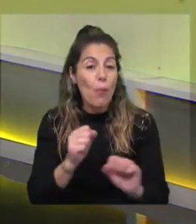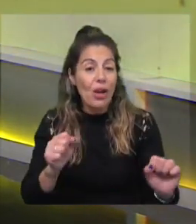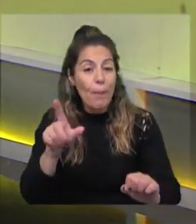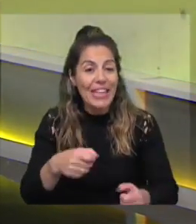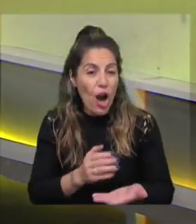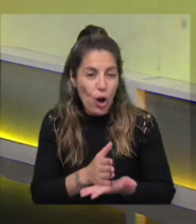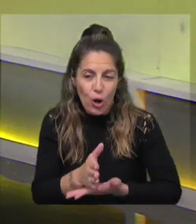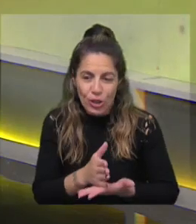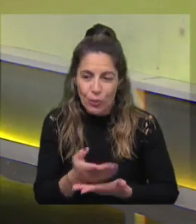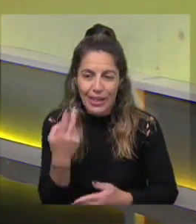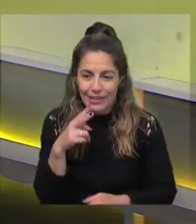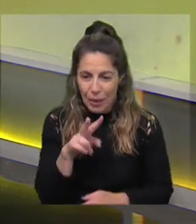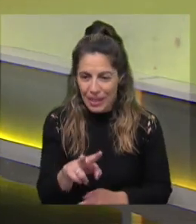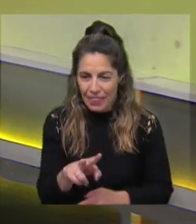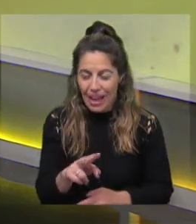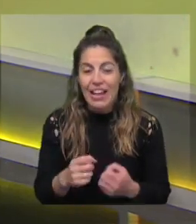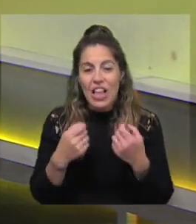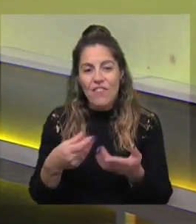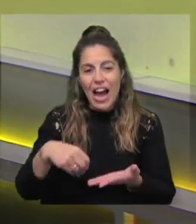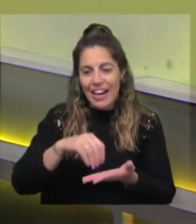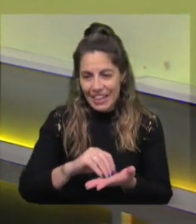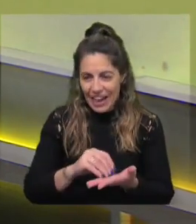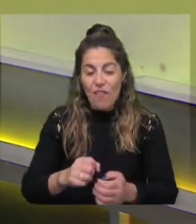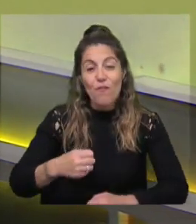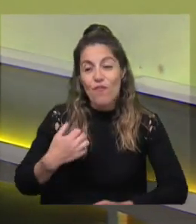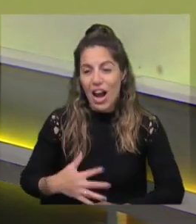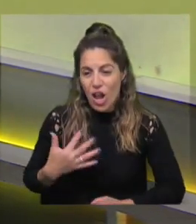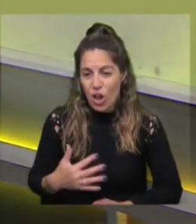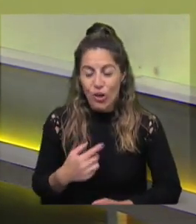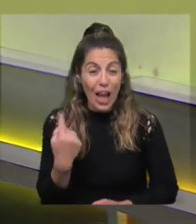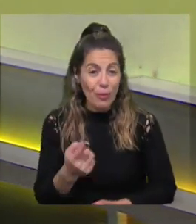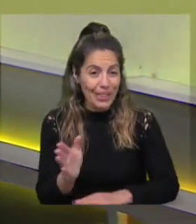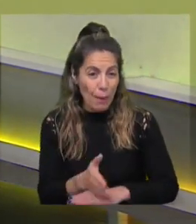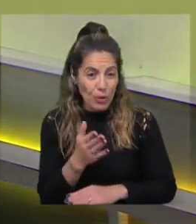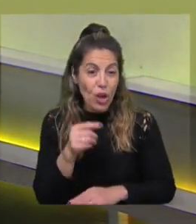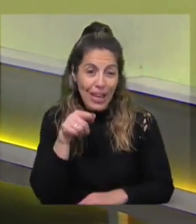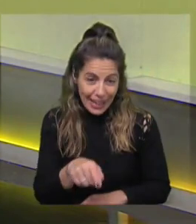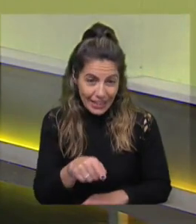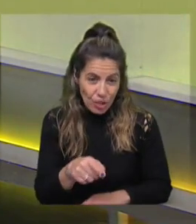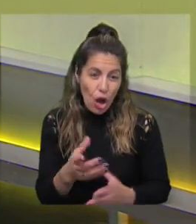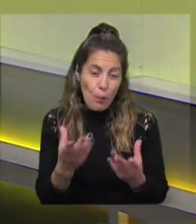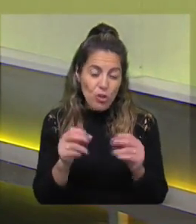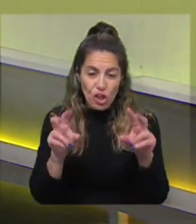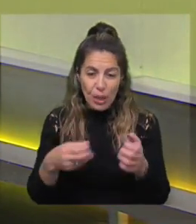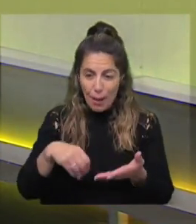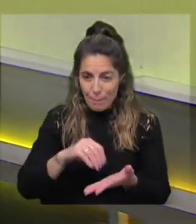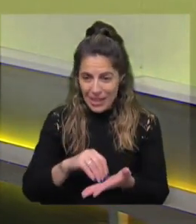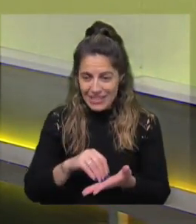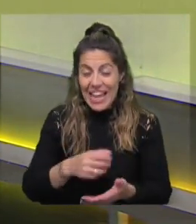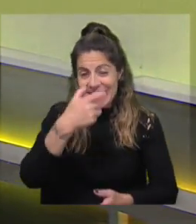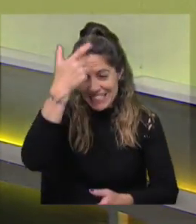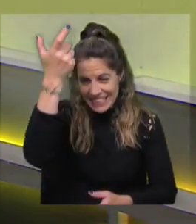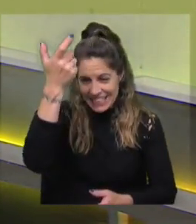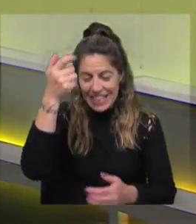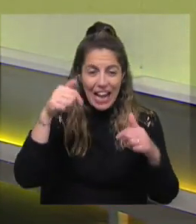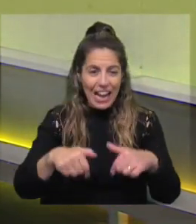contribuir a esta mirada que le va a agregar sin duda valor a nuestra producción. Eso y muchos temas más de ciencia